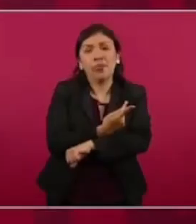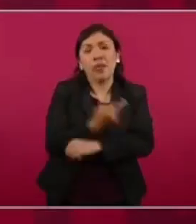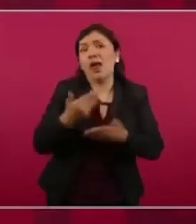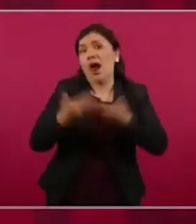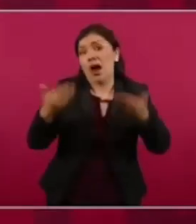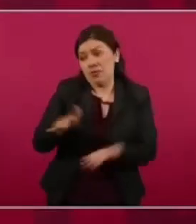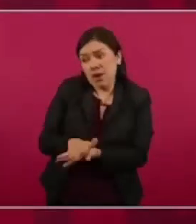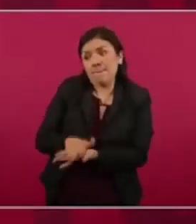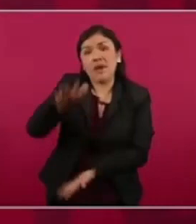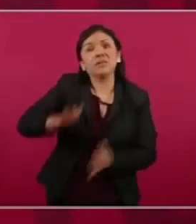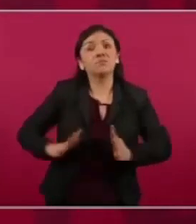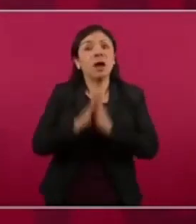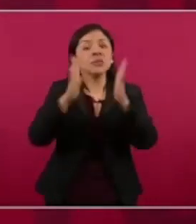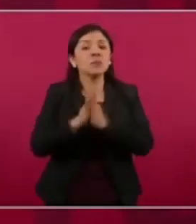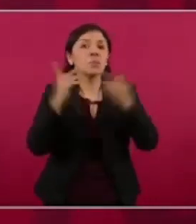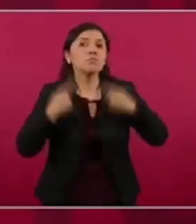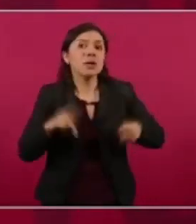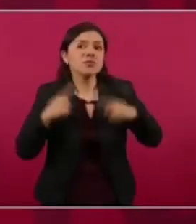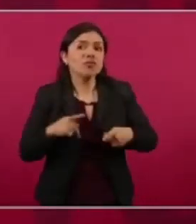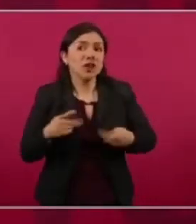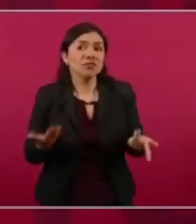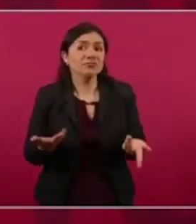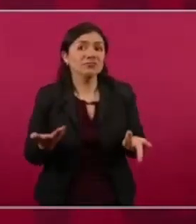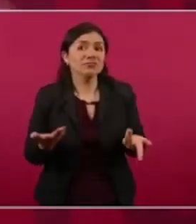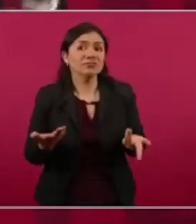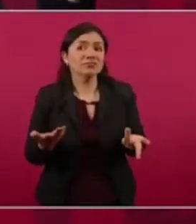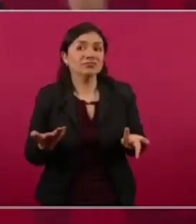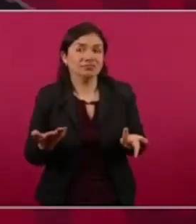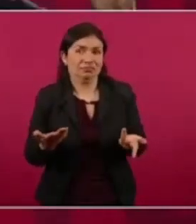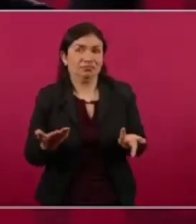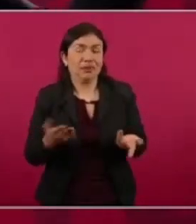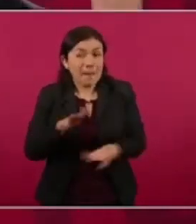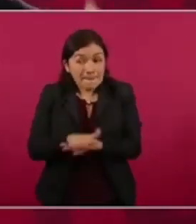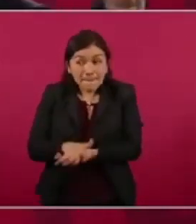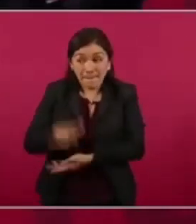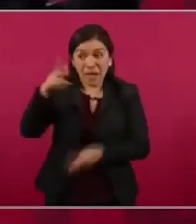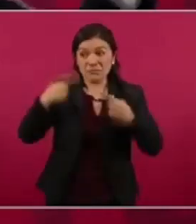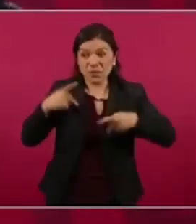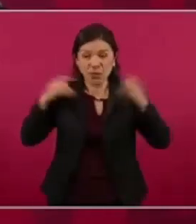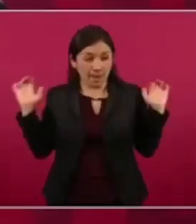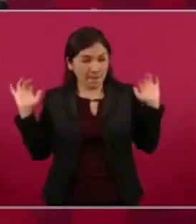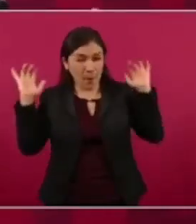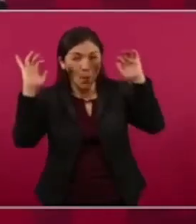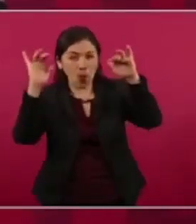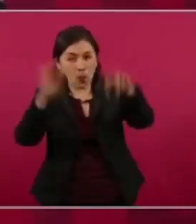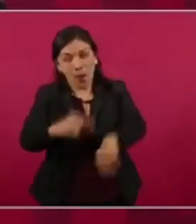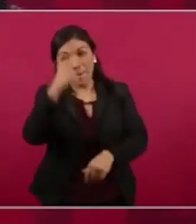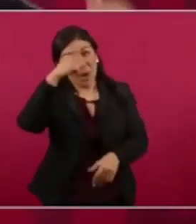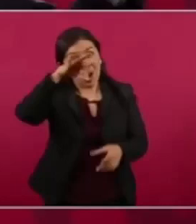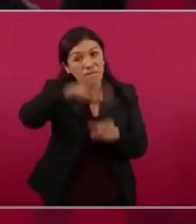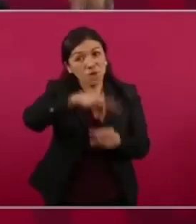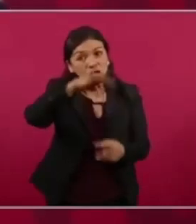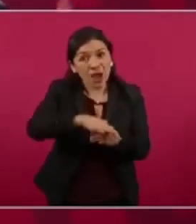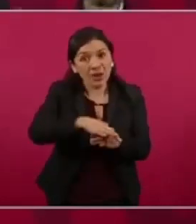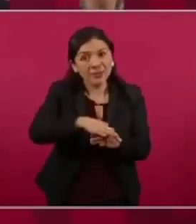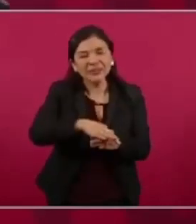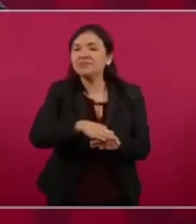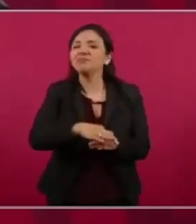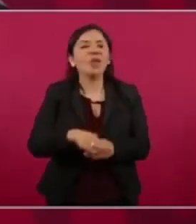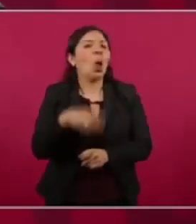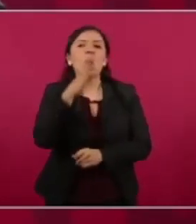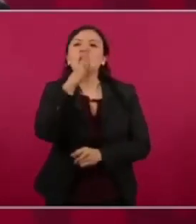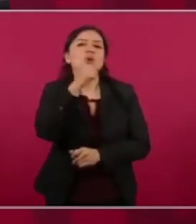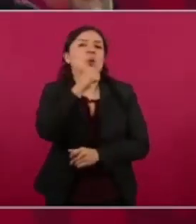pasa, lo que siempre pasa. Entre más participación ciudadana, menos